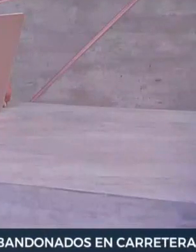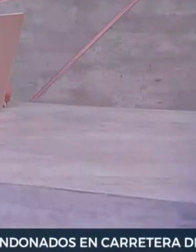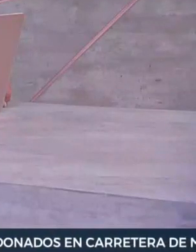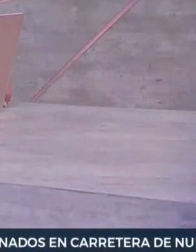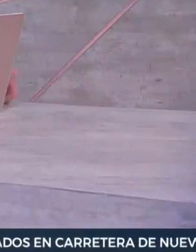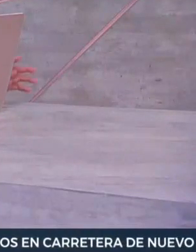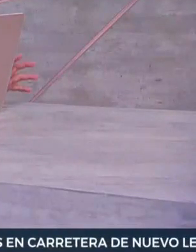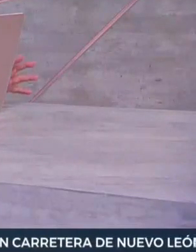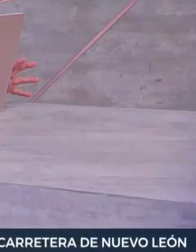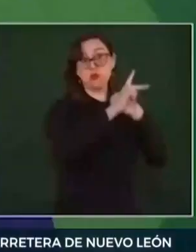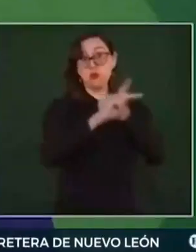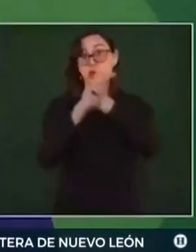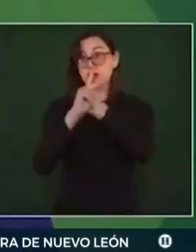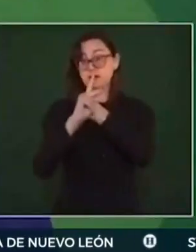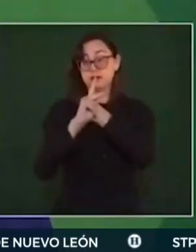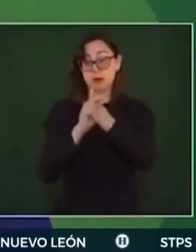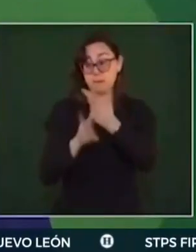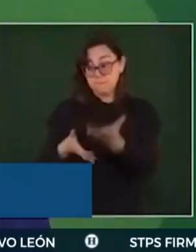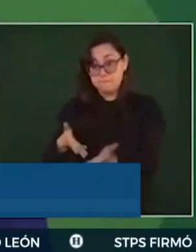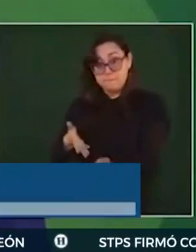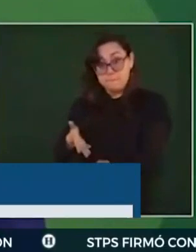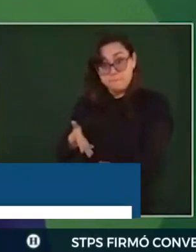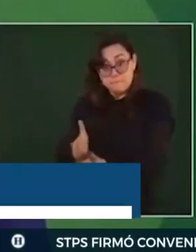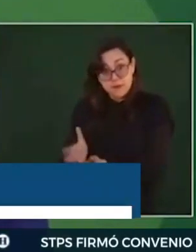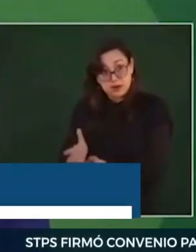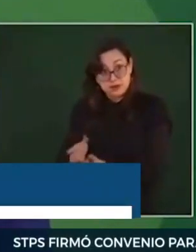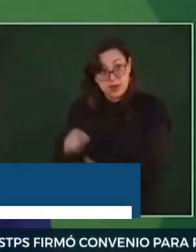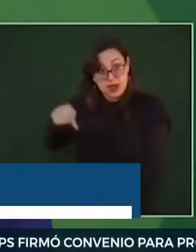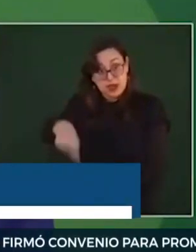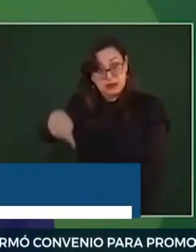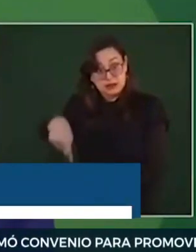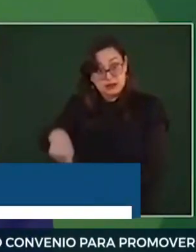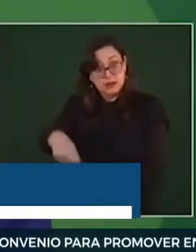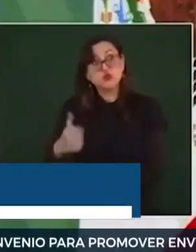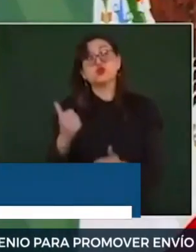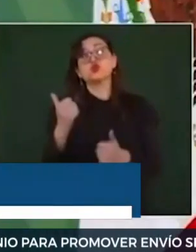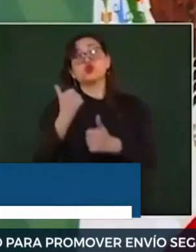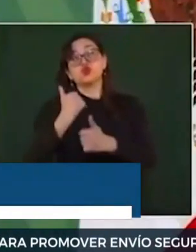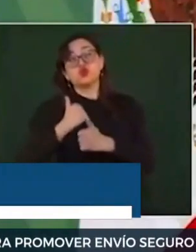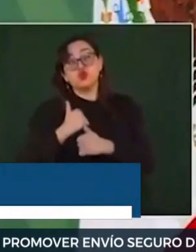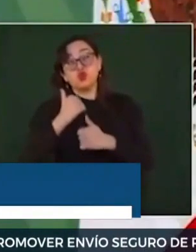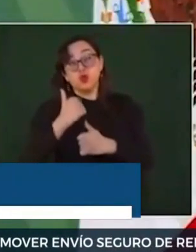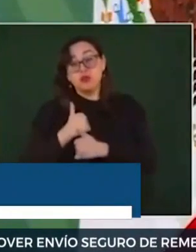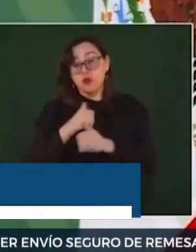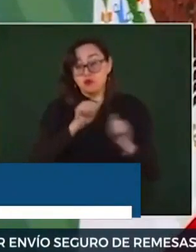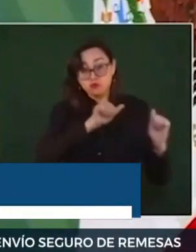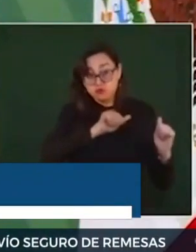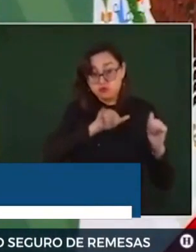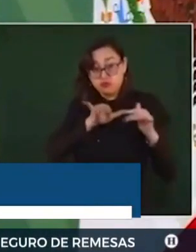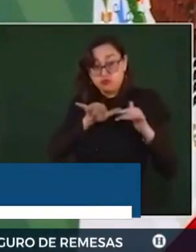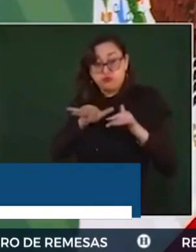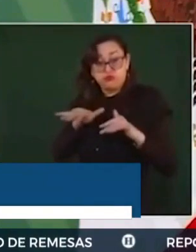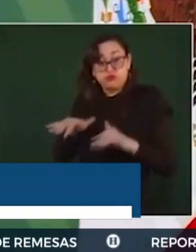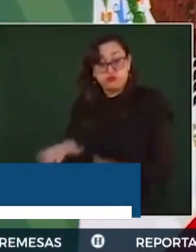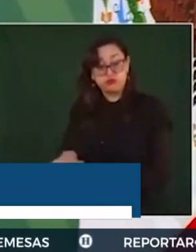Obrador se reunió este domingo con una delegación de legisladores y representantes de Estados Unidos para abordar el tráfico de armas, la migración